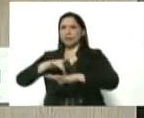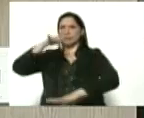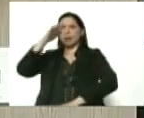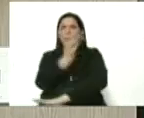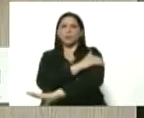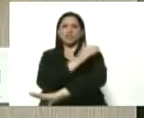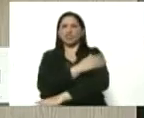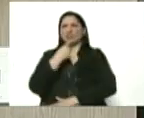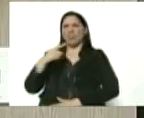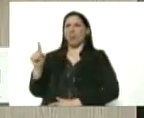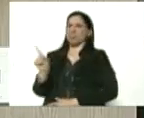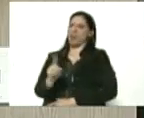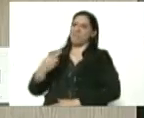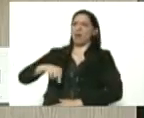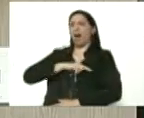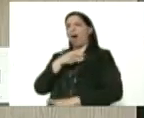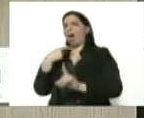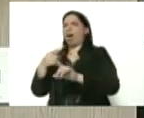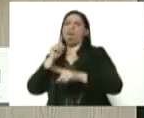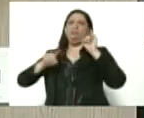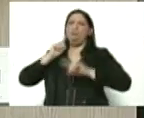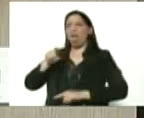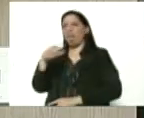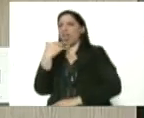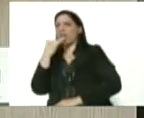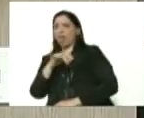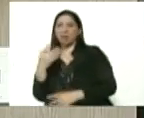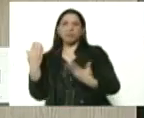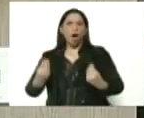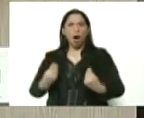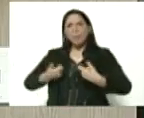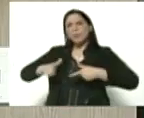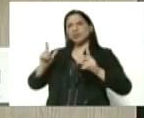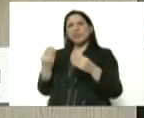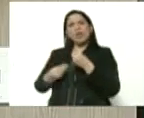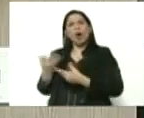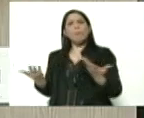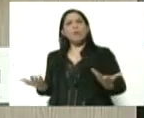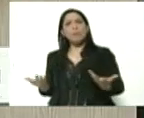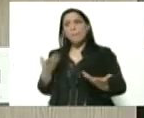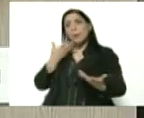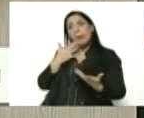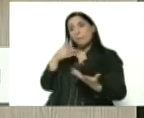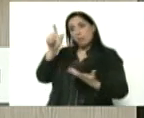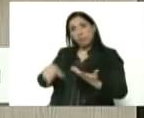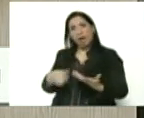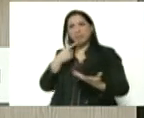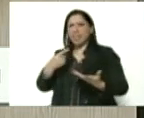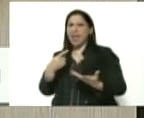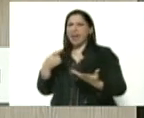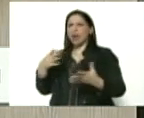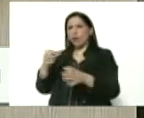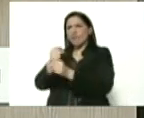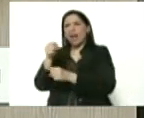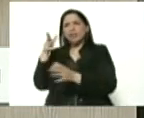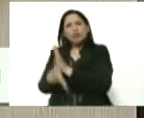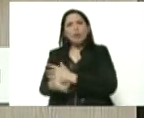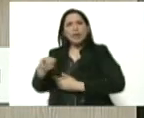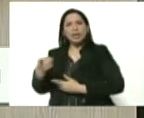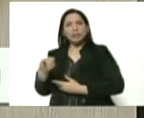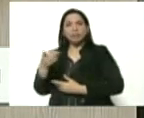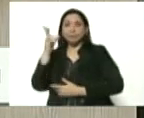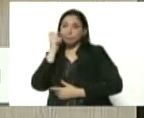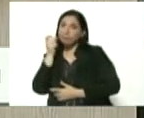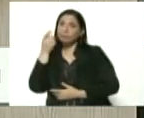negó, que eso era falso, que eso daba risa, que cómo era posible que alguien creyera eso. Escuchemos un